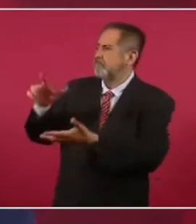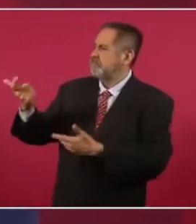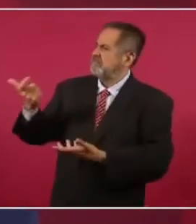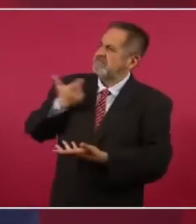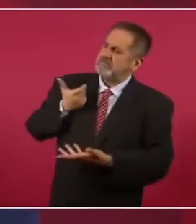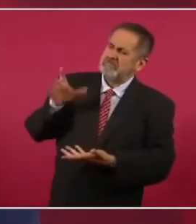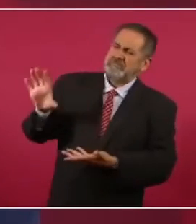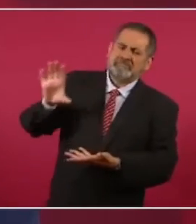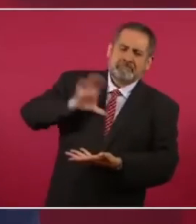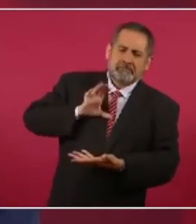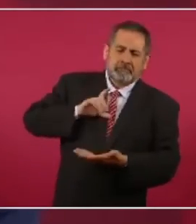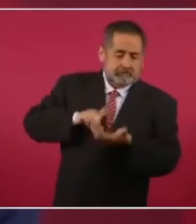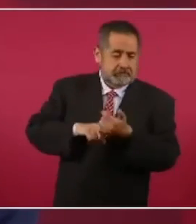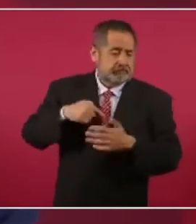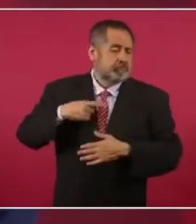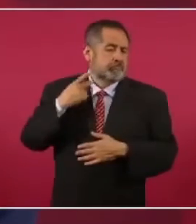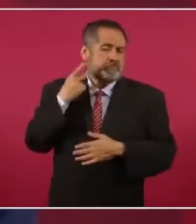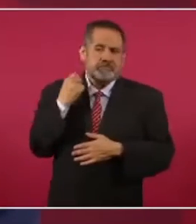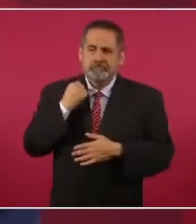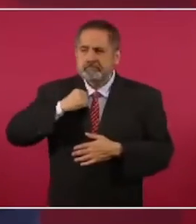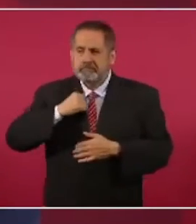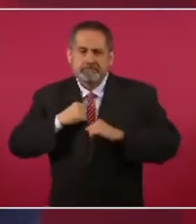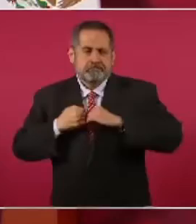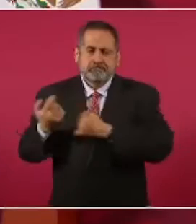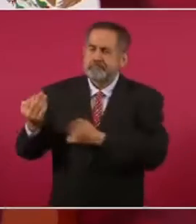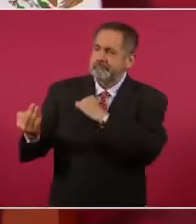políticos con influencias.